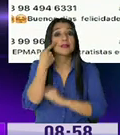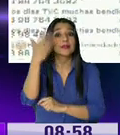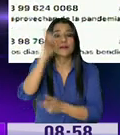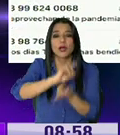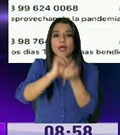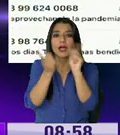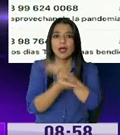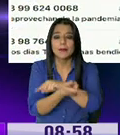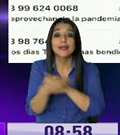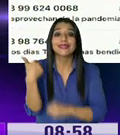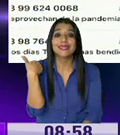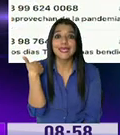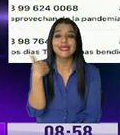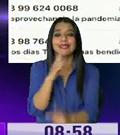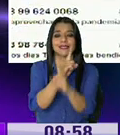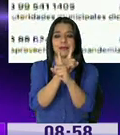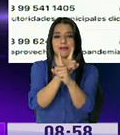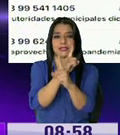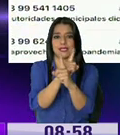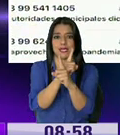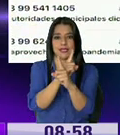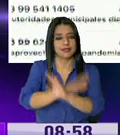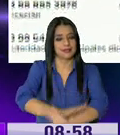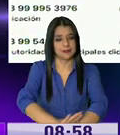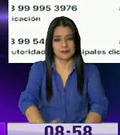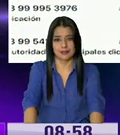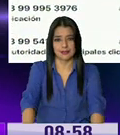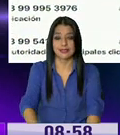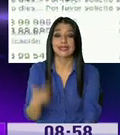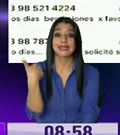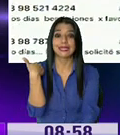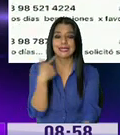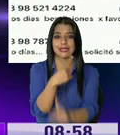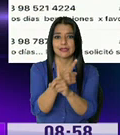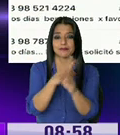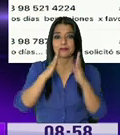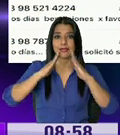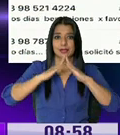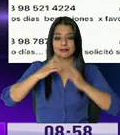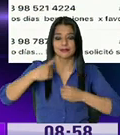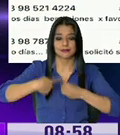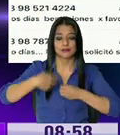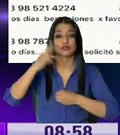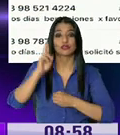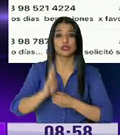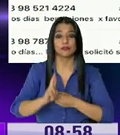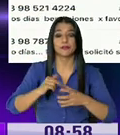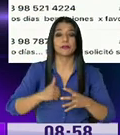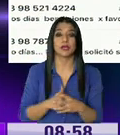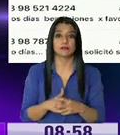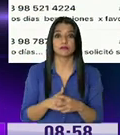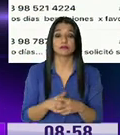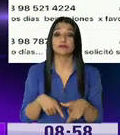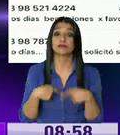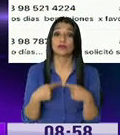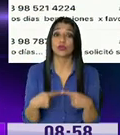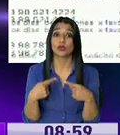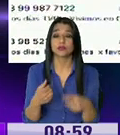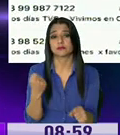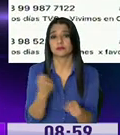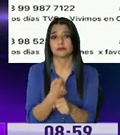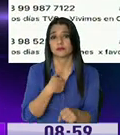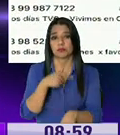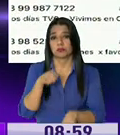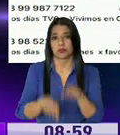cambió. Discapacidad, una discapacidad, hay que llamarlo con su nombre. Vivo en la ciudad de La Quito Sur, yo trabajaba el día a día, pero por ese motivo no